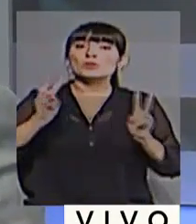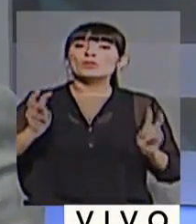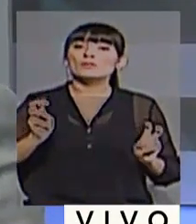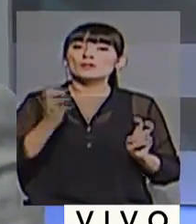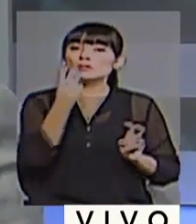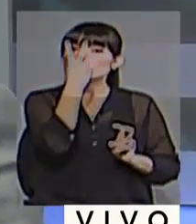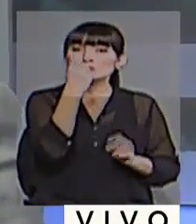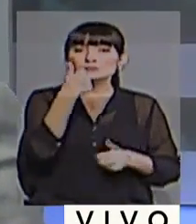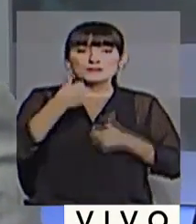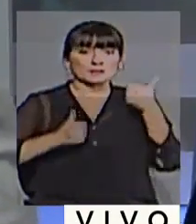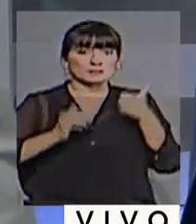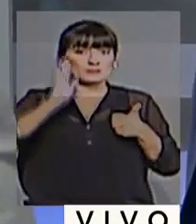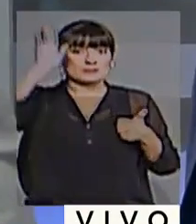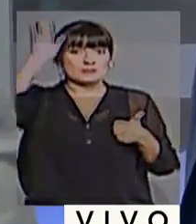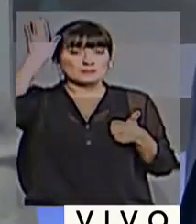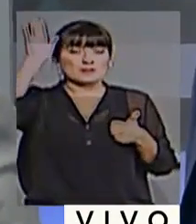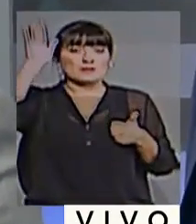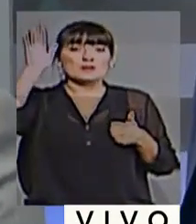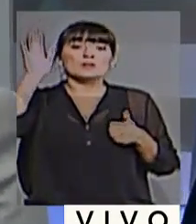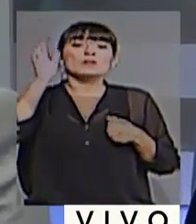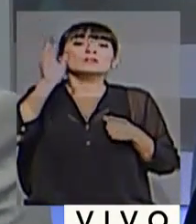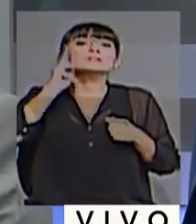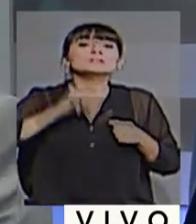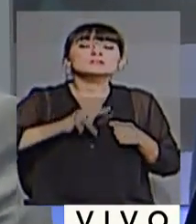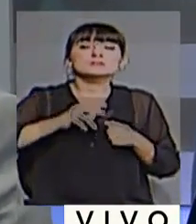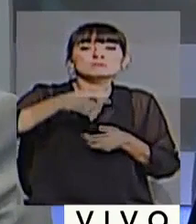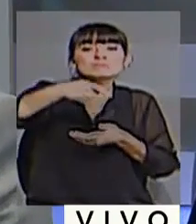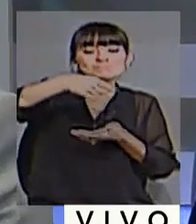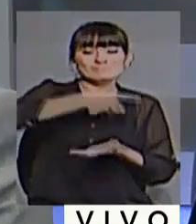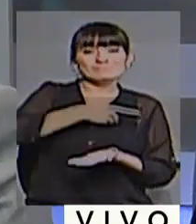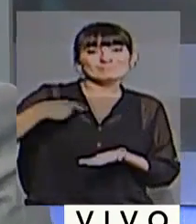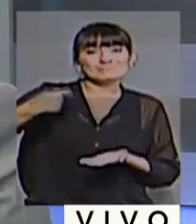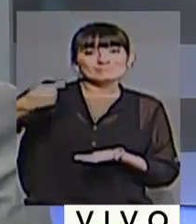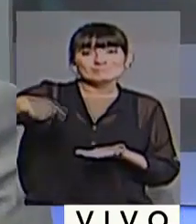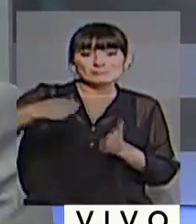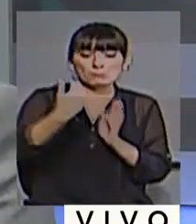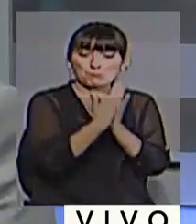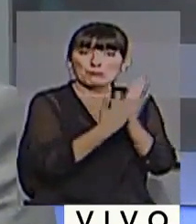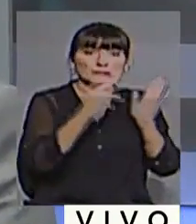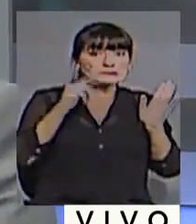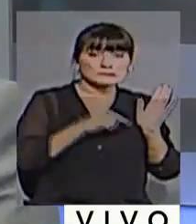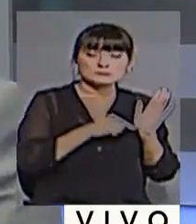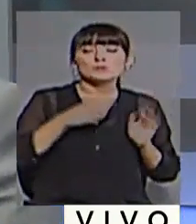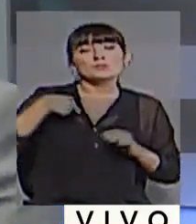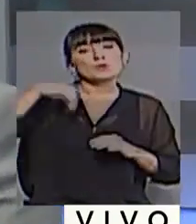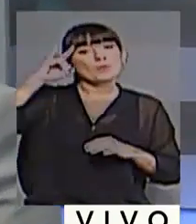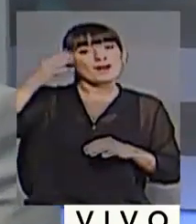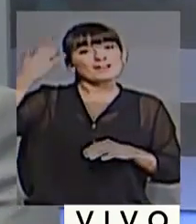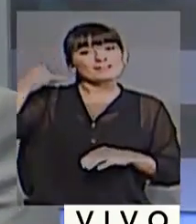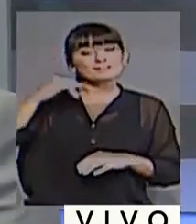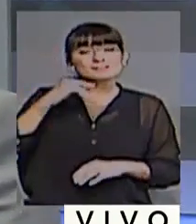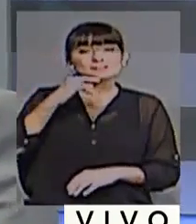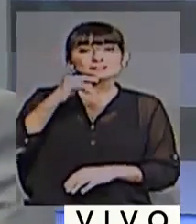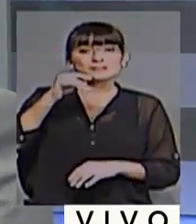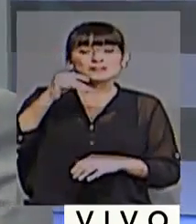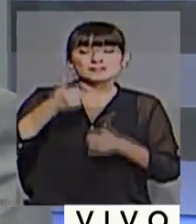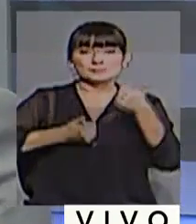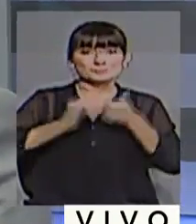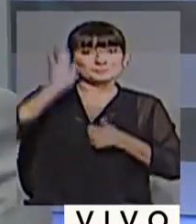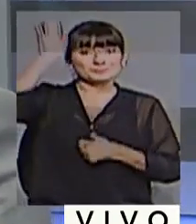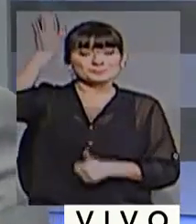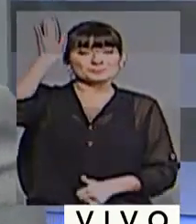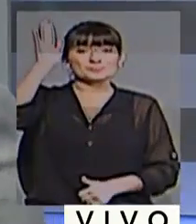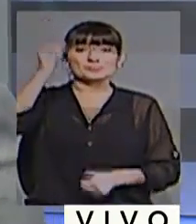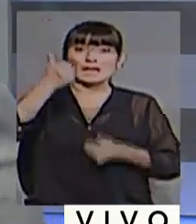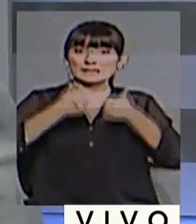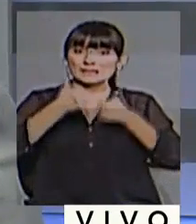dos candidatos y no debe haber una lista parlamentaria, pero yo les recuerdo que la elección que fue Bachelet eran dos candidatos. Lavín